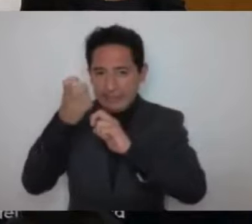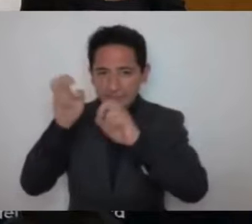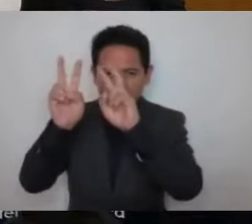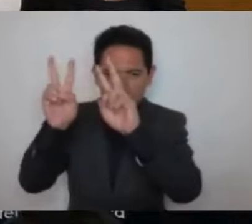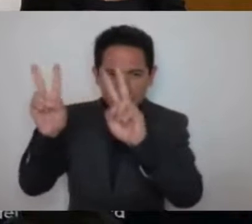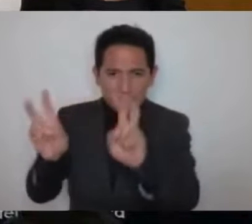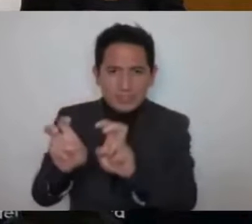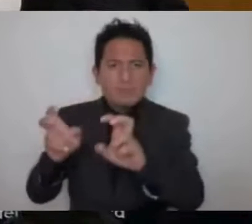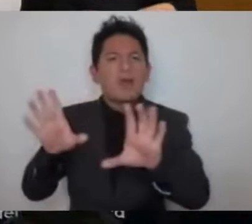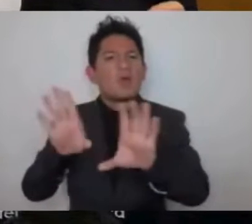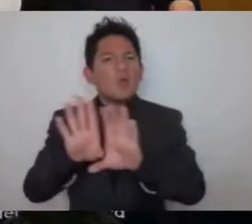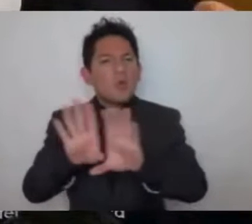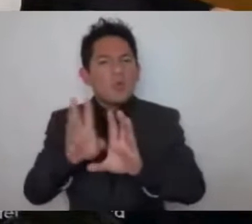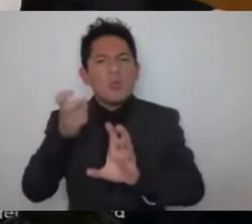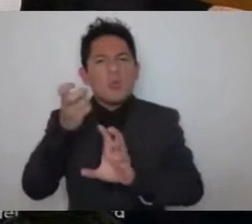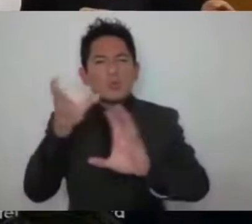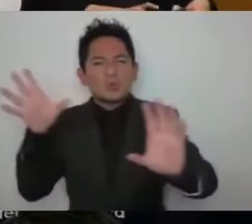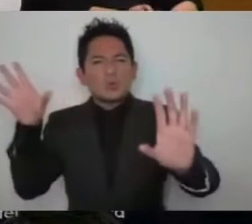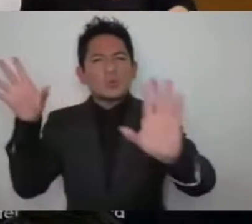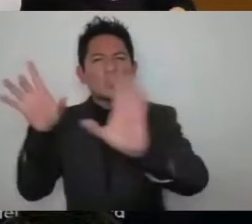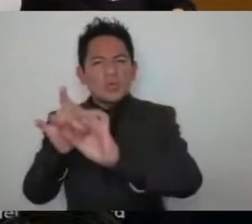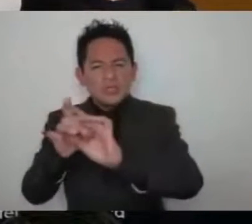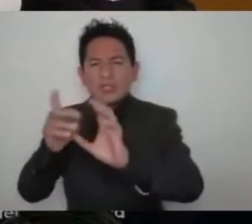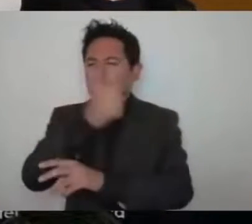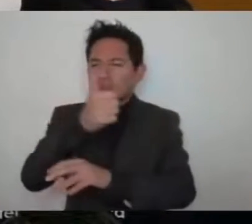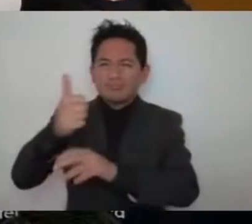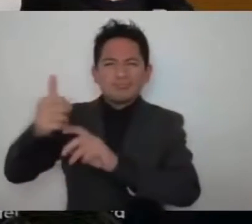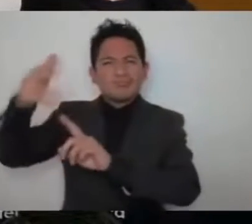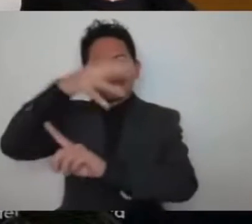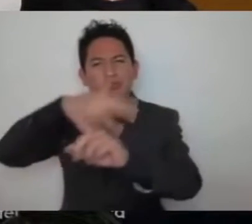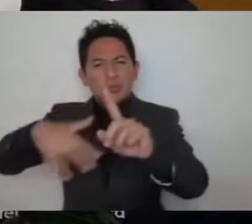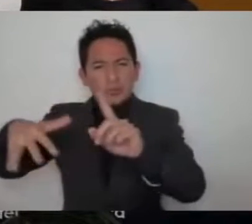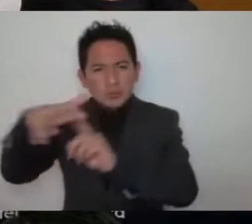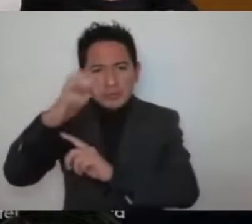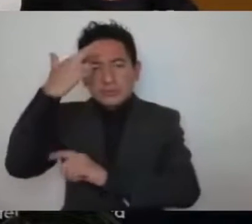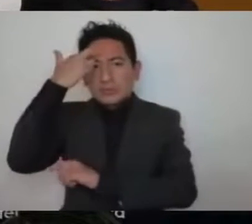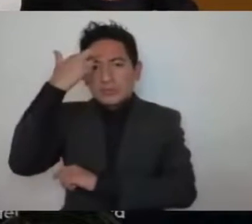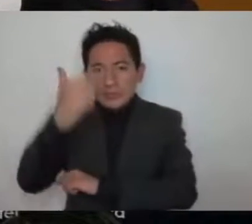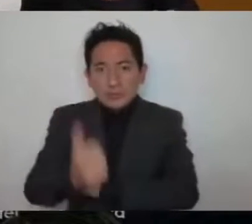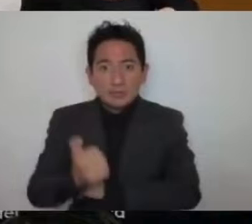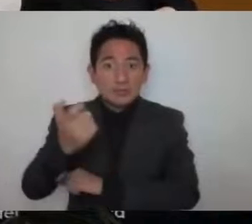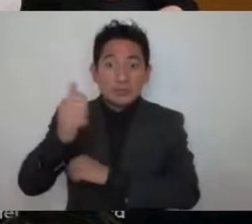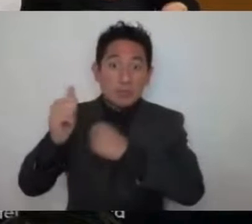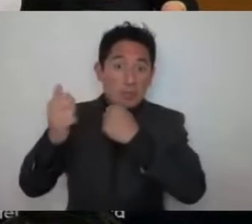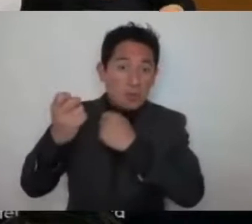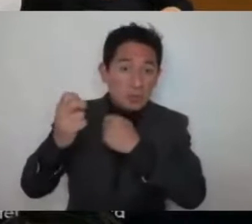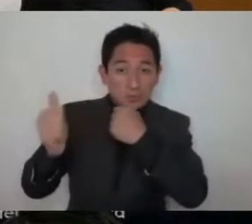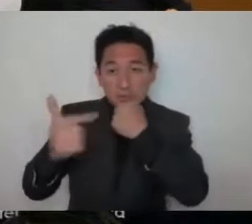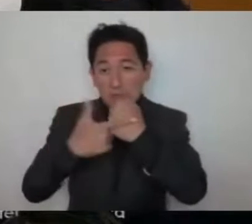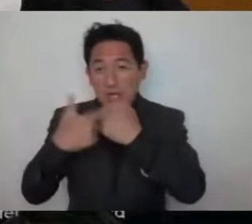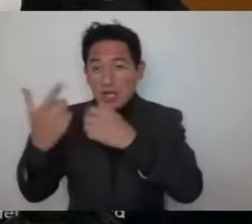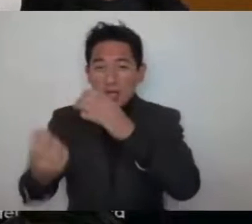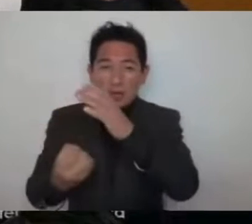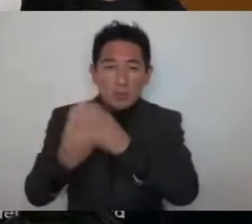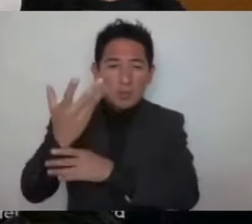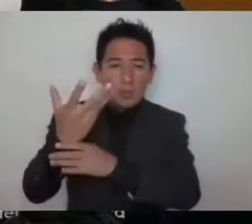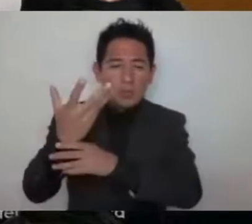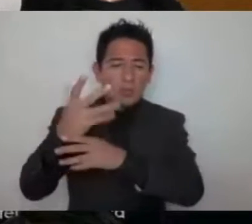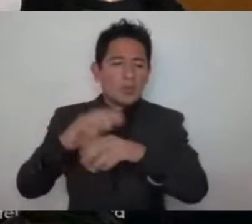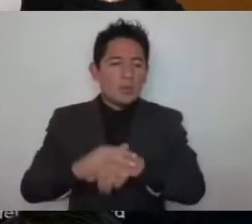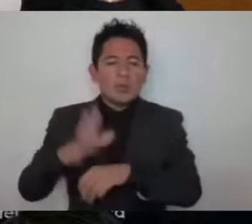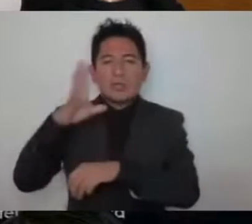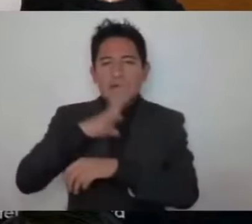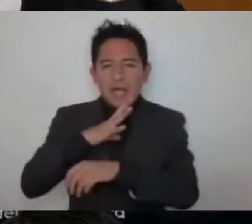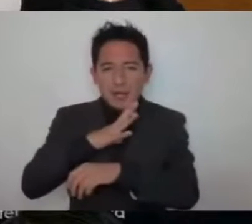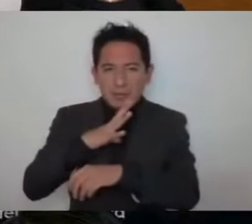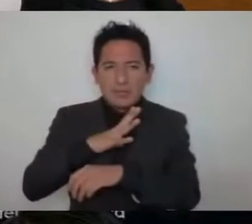no es una novedad que pueda haber ya criterio precedente sobre tal pero la hora que tiene tu audiencia de control de detención tal